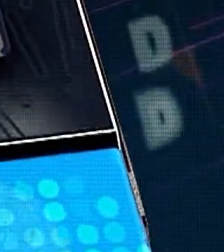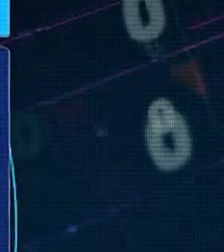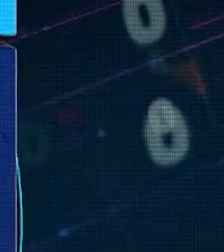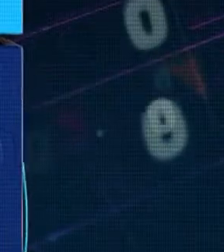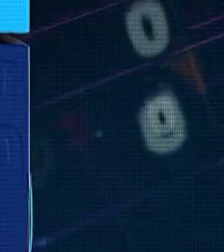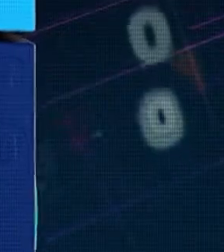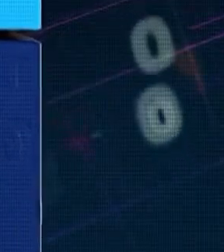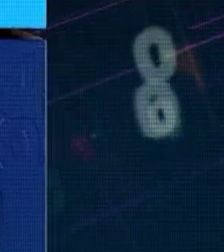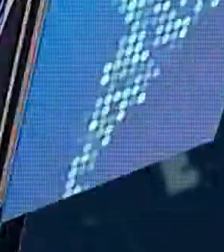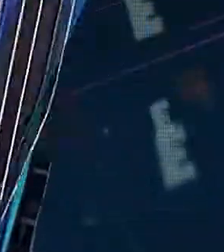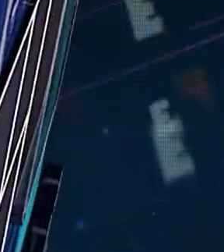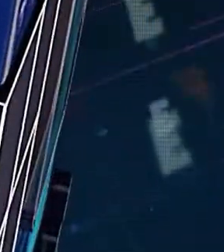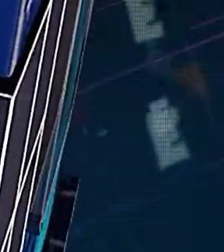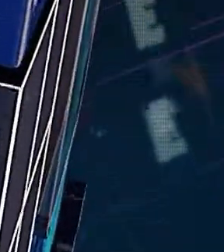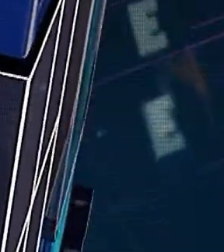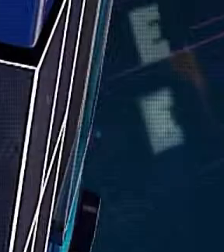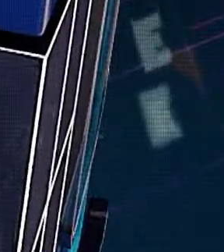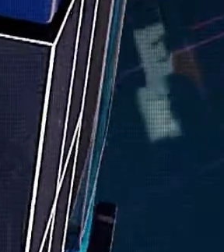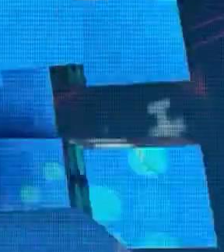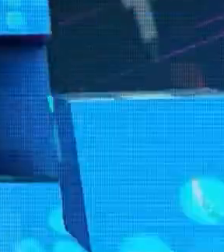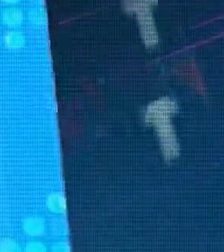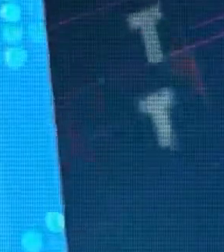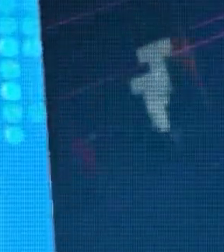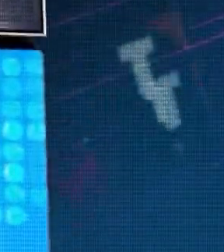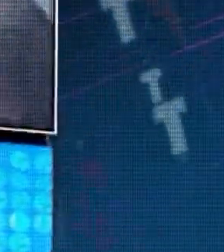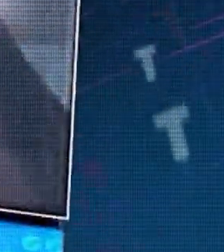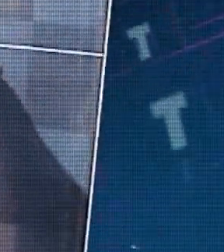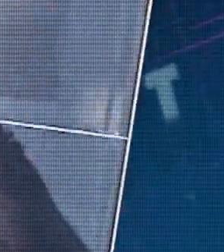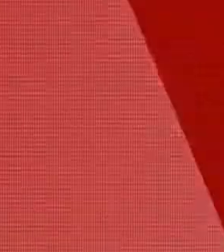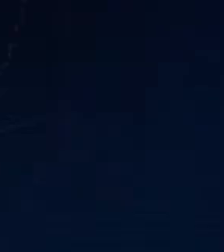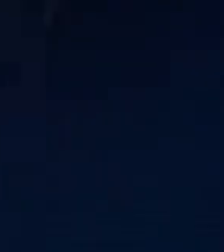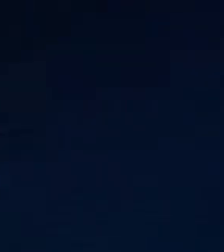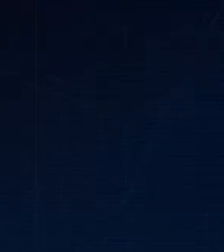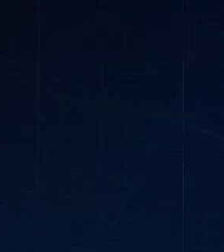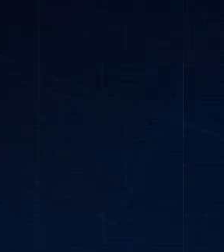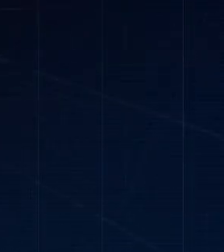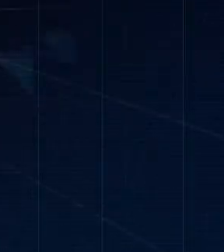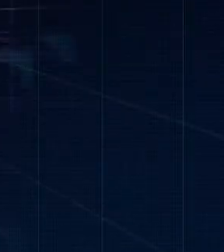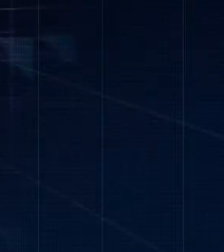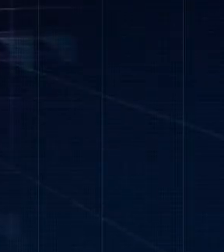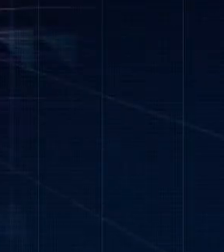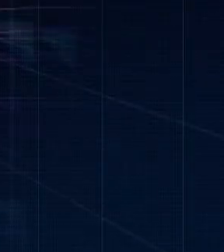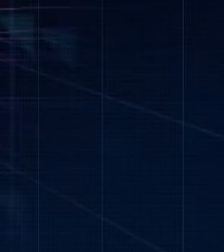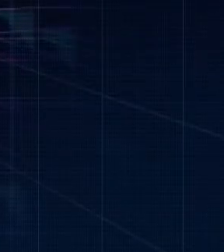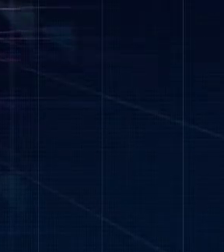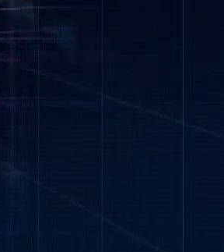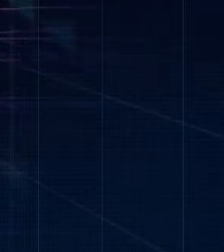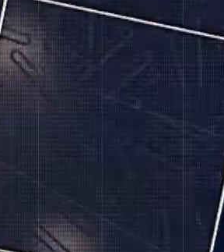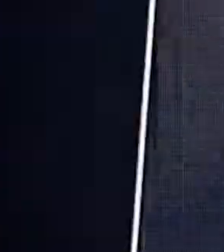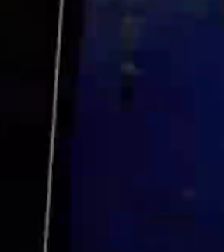Bueno, ¿el dólar bajó hoy también? Sí. No, bajó a primera hora de la mañana y después subió. Volvió a subir. ¿Quedó más o menos como ayer?